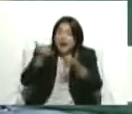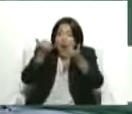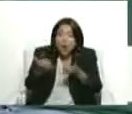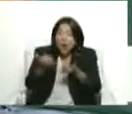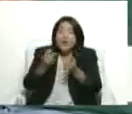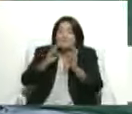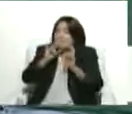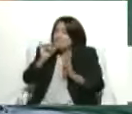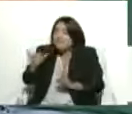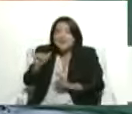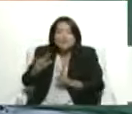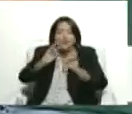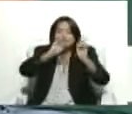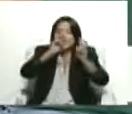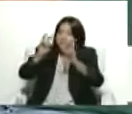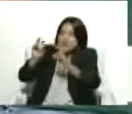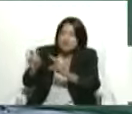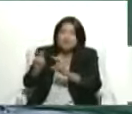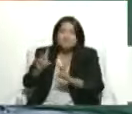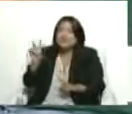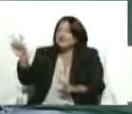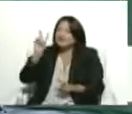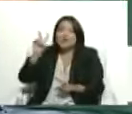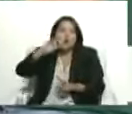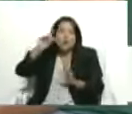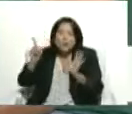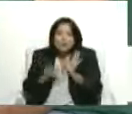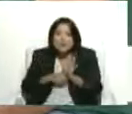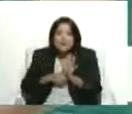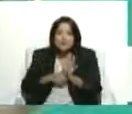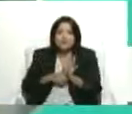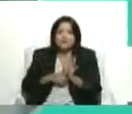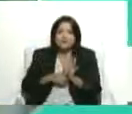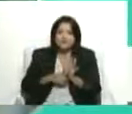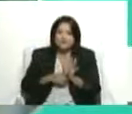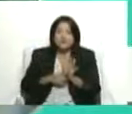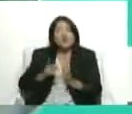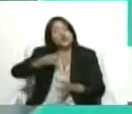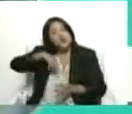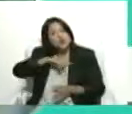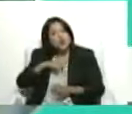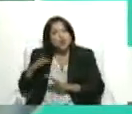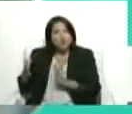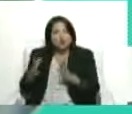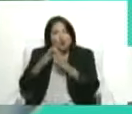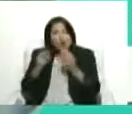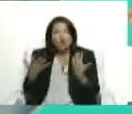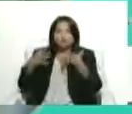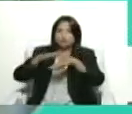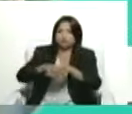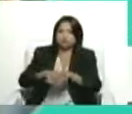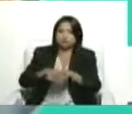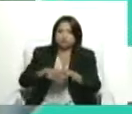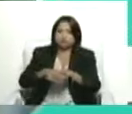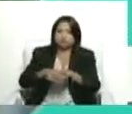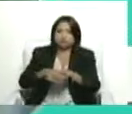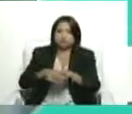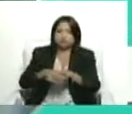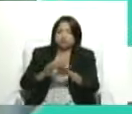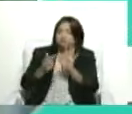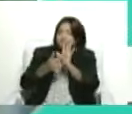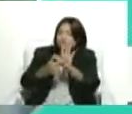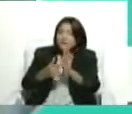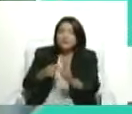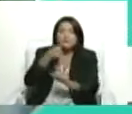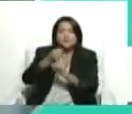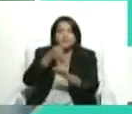Se trata de la familia venezolana, se trata del territorio nacional. Y ahí tenemos que todas y todos, sin mirar a los lados, salir